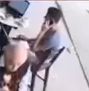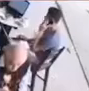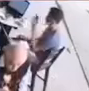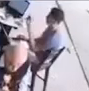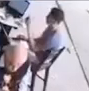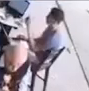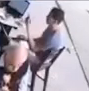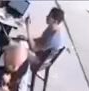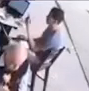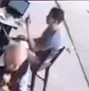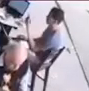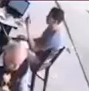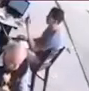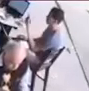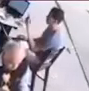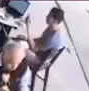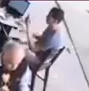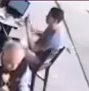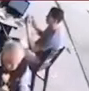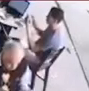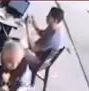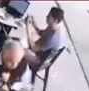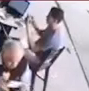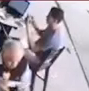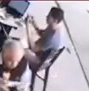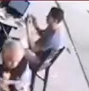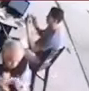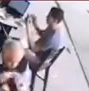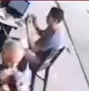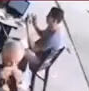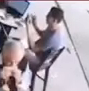ahí va, mira, el tipo. Están echando el de camisola azul.